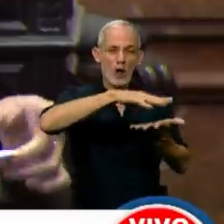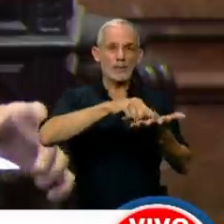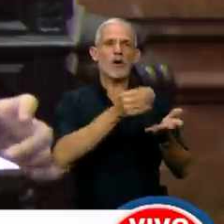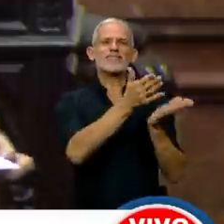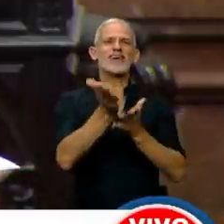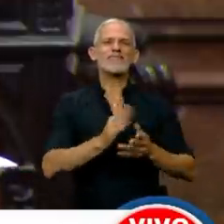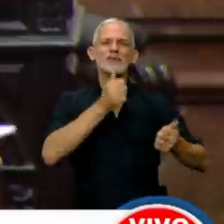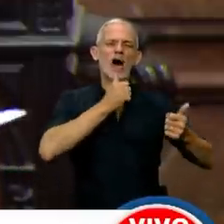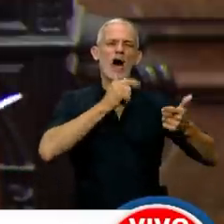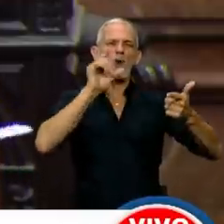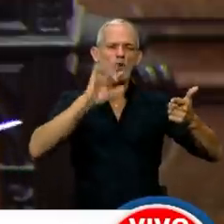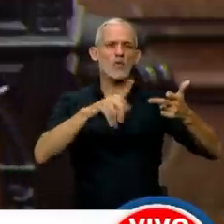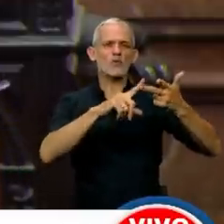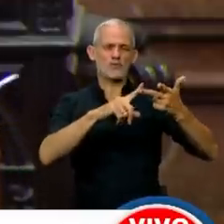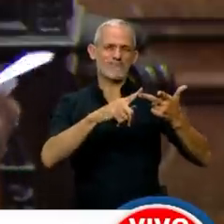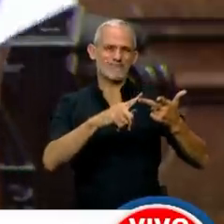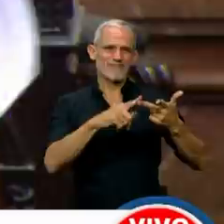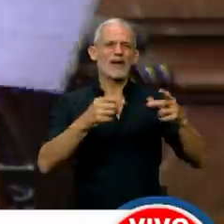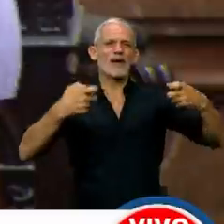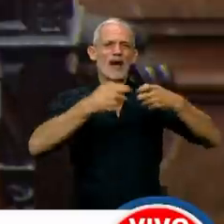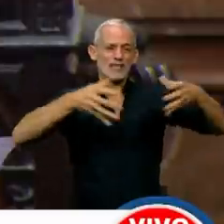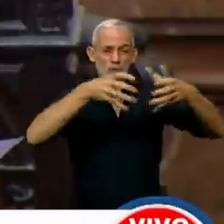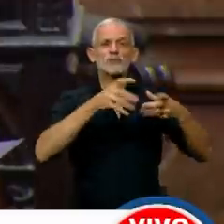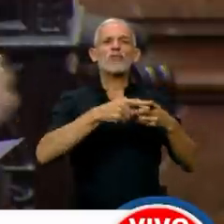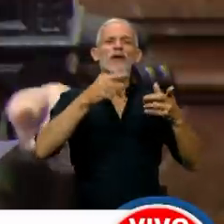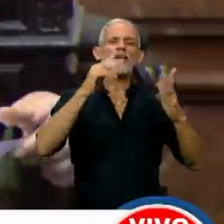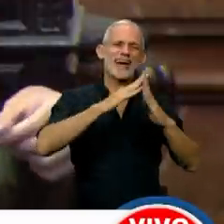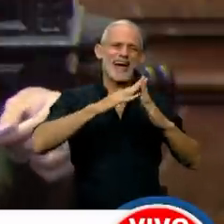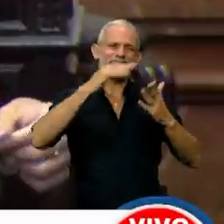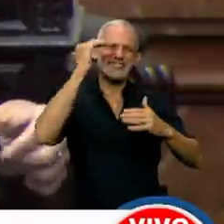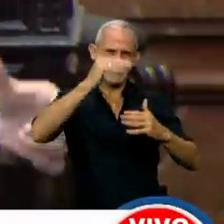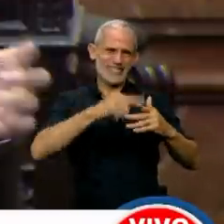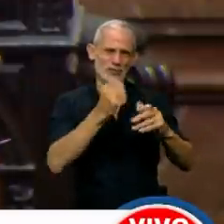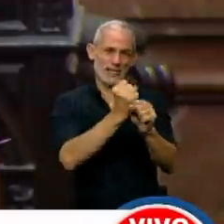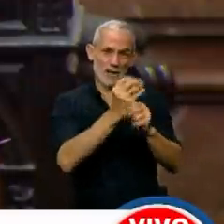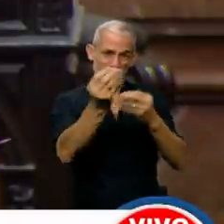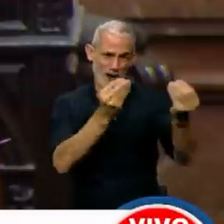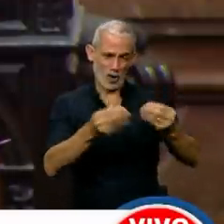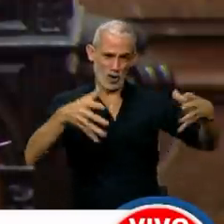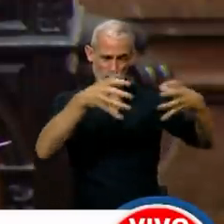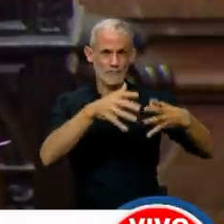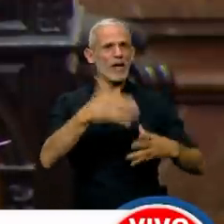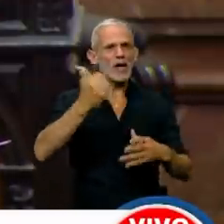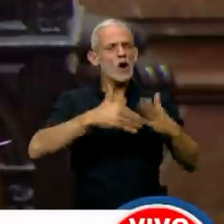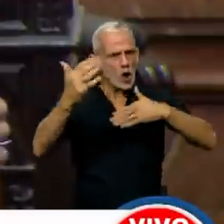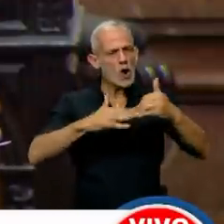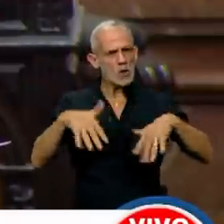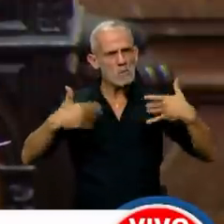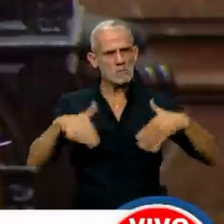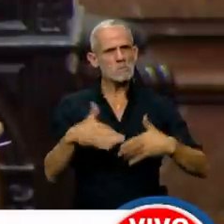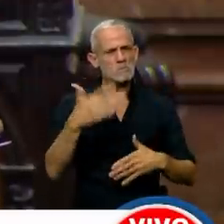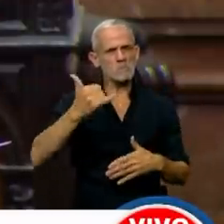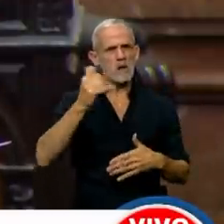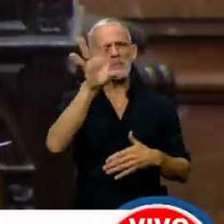con nuestras banderas de tierra techo y trabajo tenemos realmente una cantidad de obras muy importantes